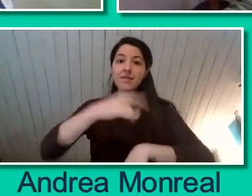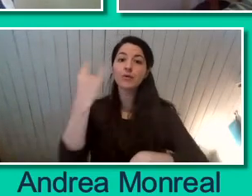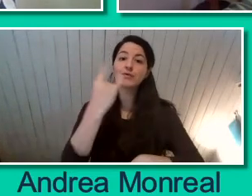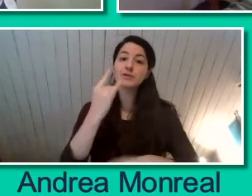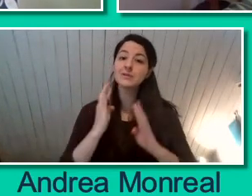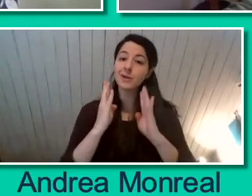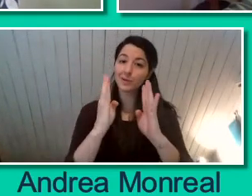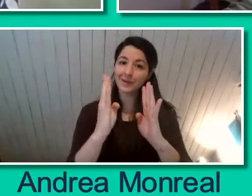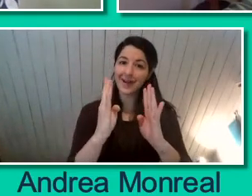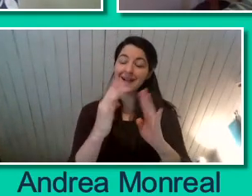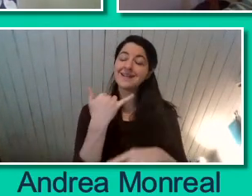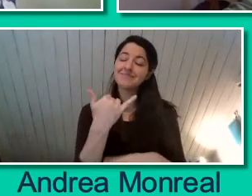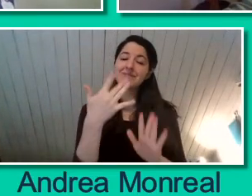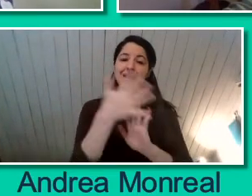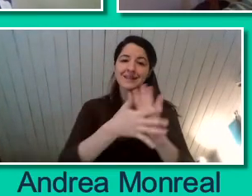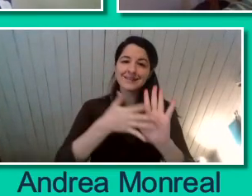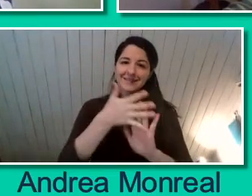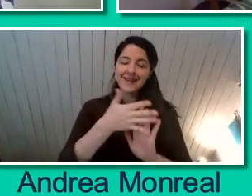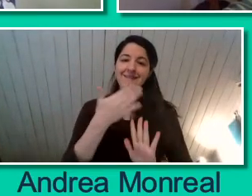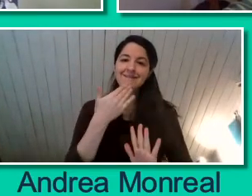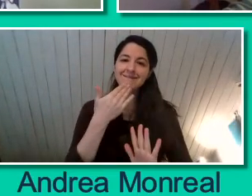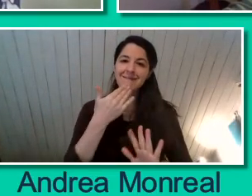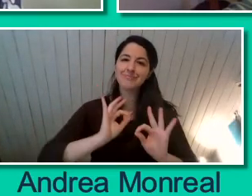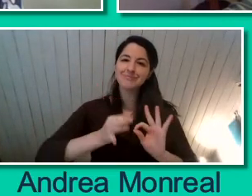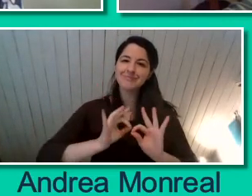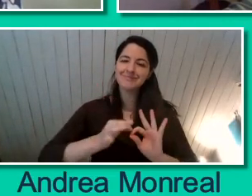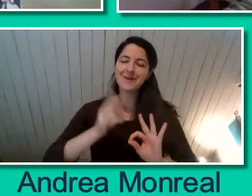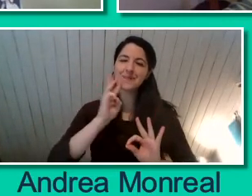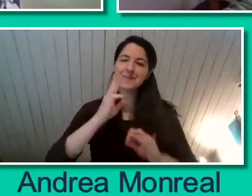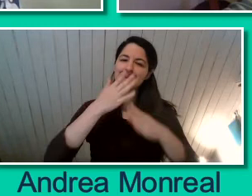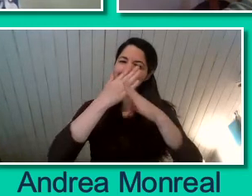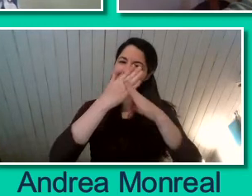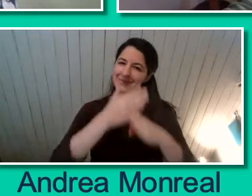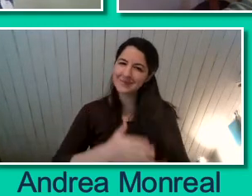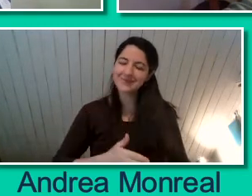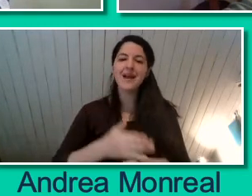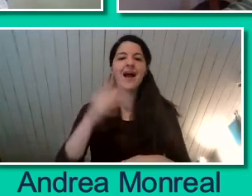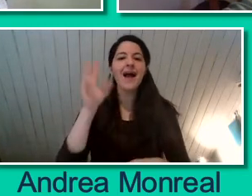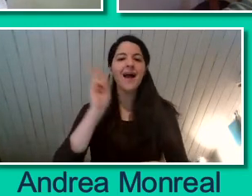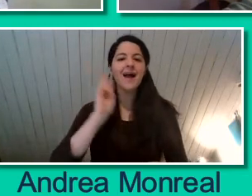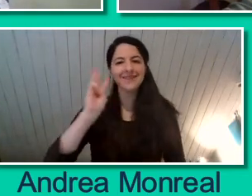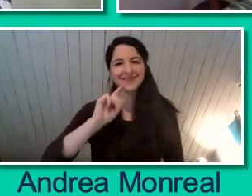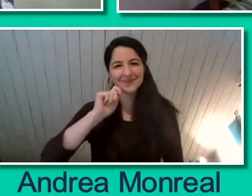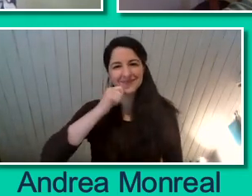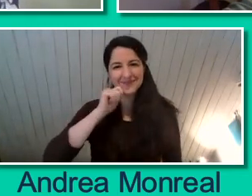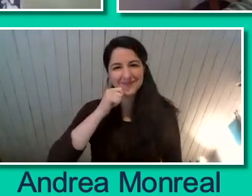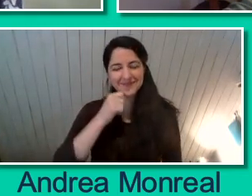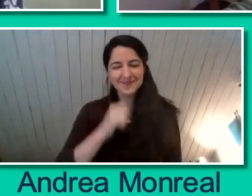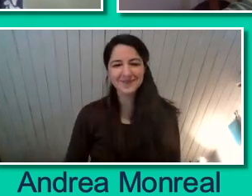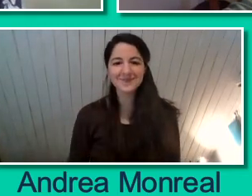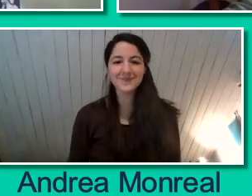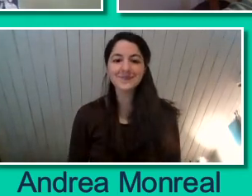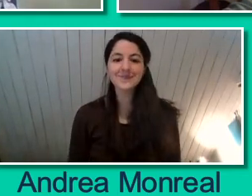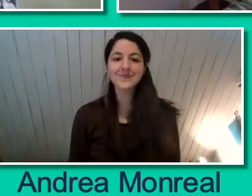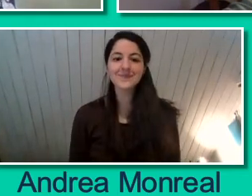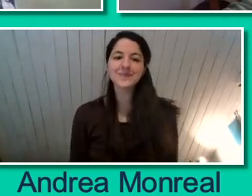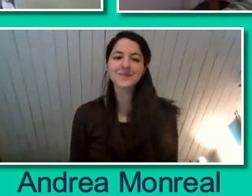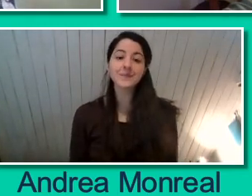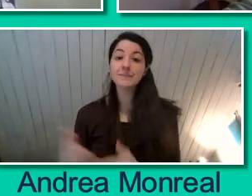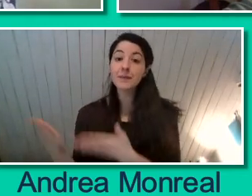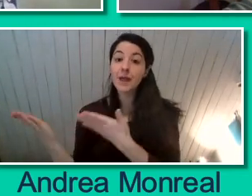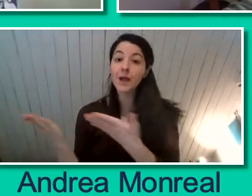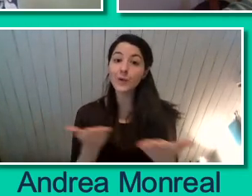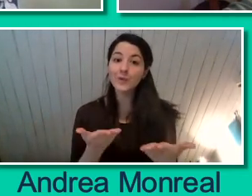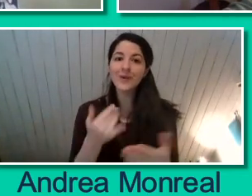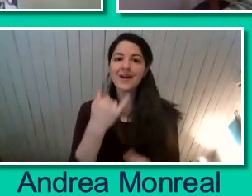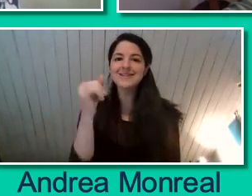de señas, como todos los miércoles, nos acompaña Andrea Monreal. A continuación, dejamos a Saray Miranda